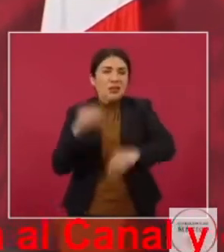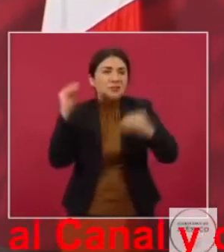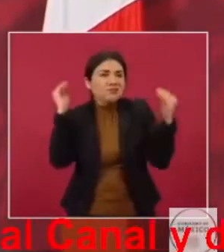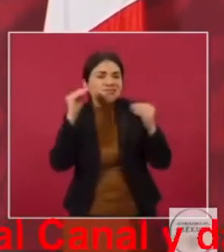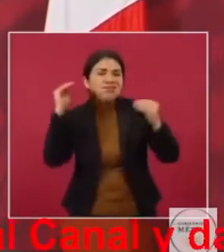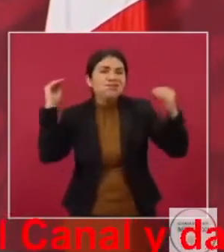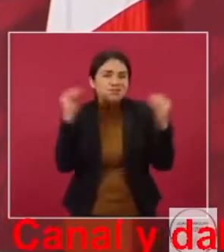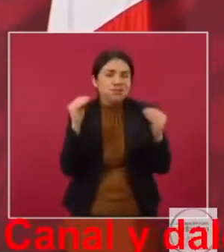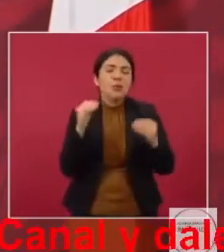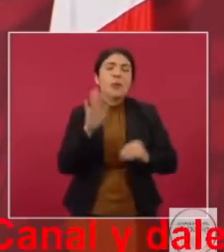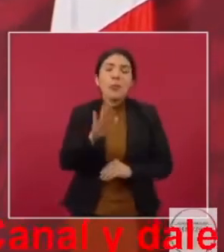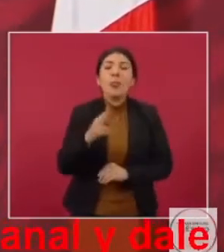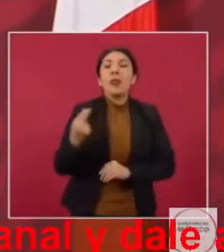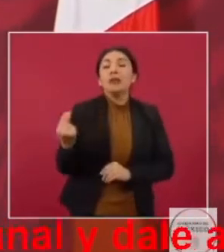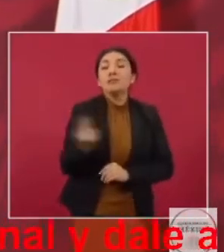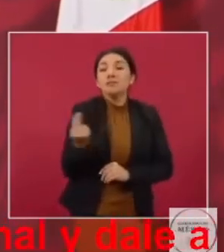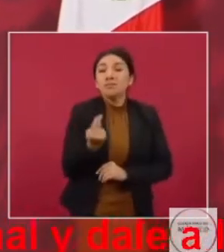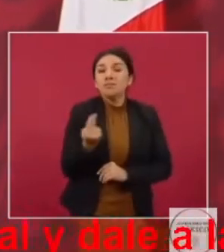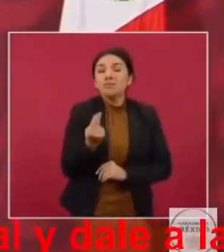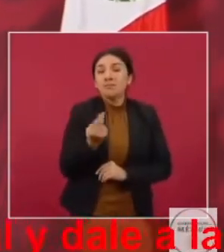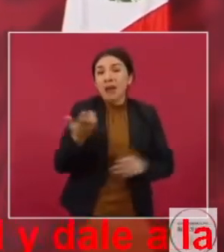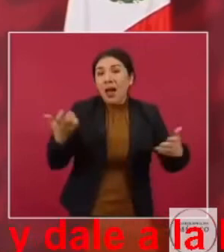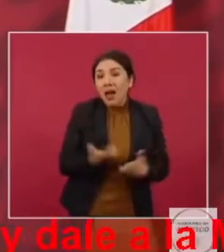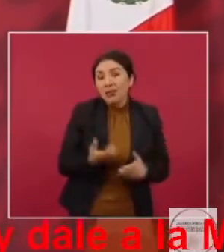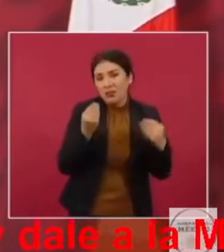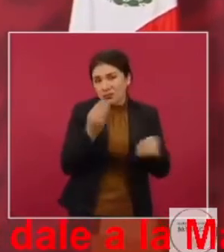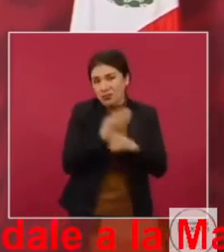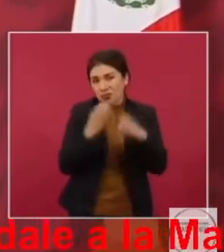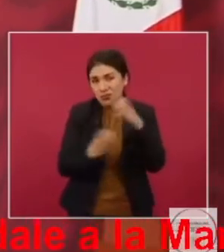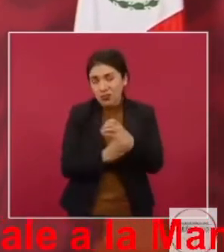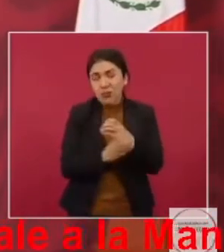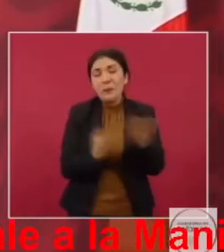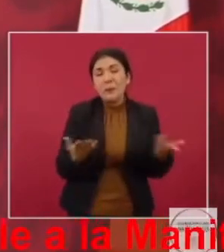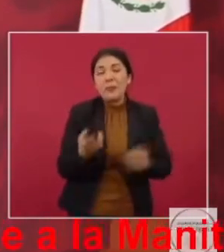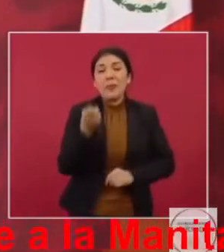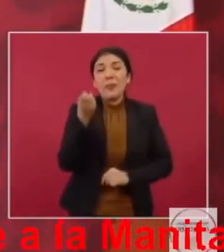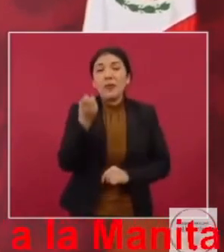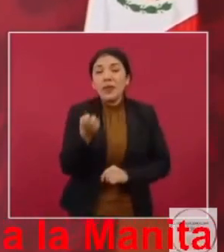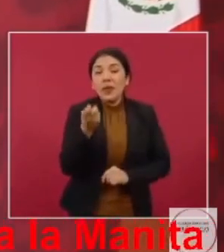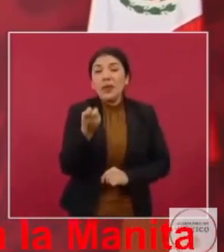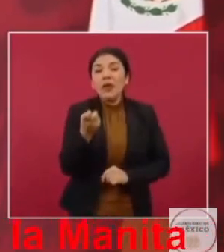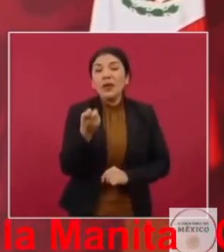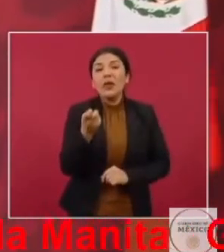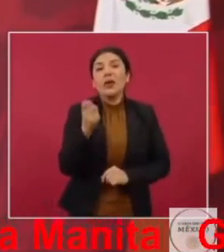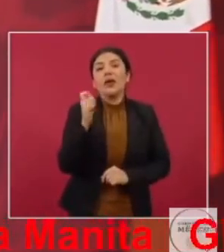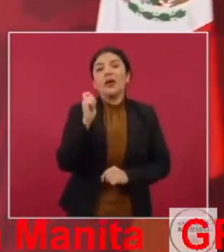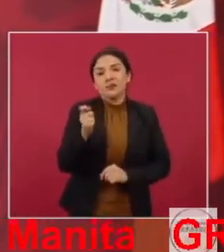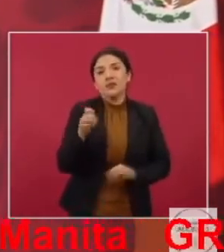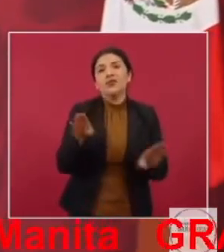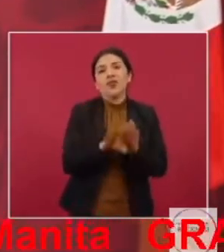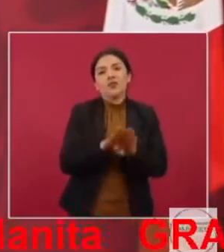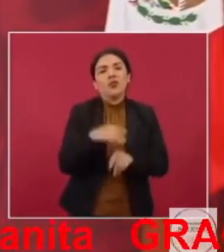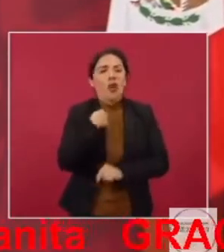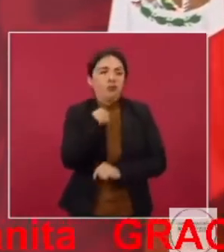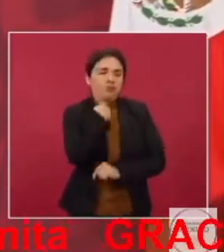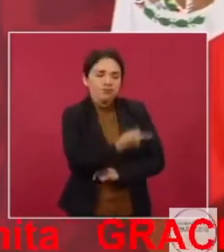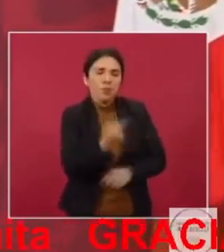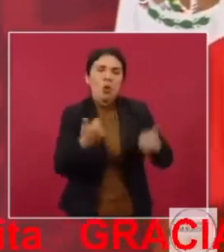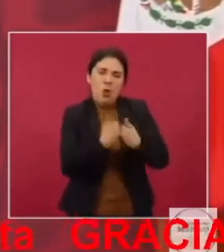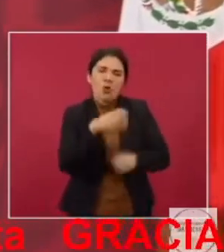necesitamos y esto es una autocrítica fraterna